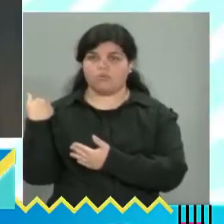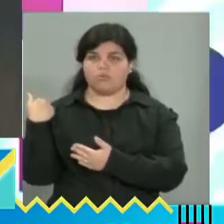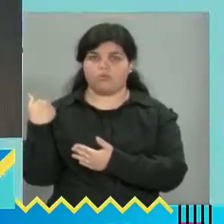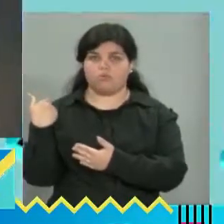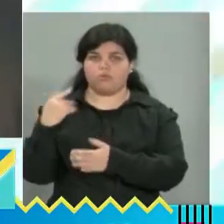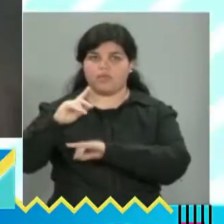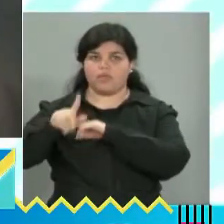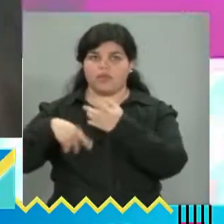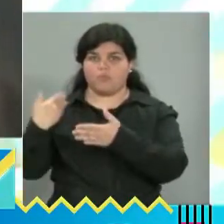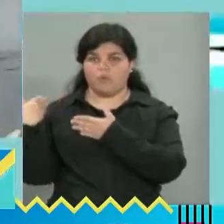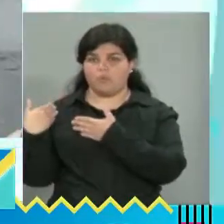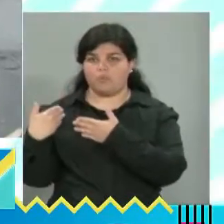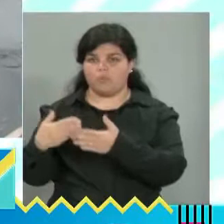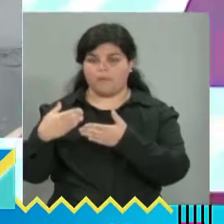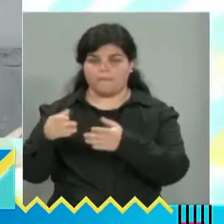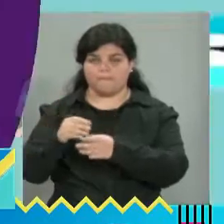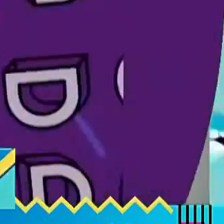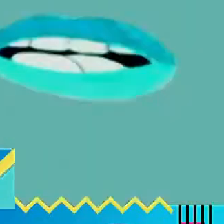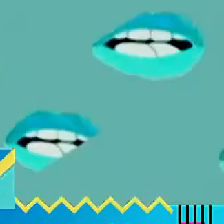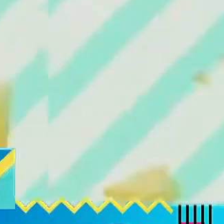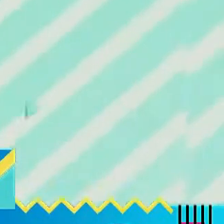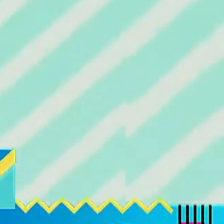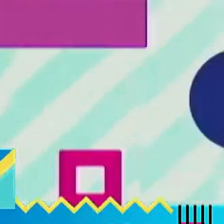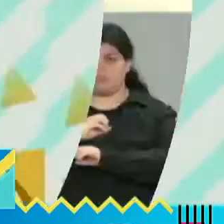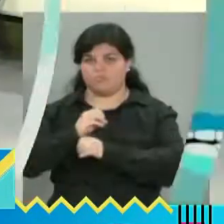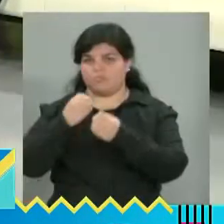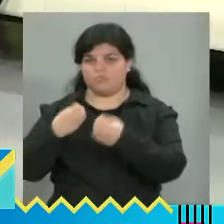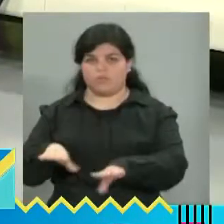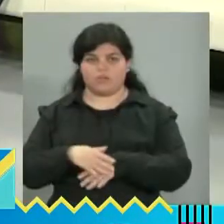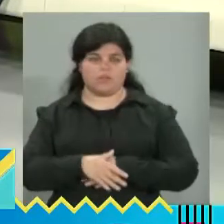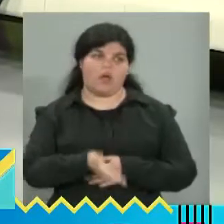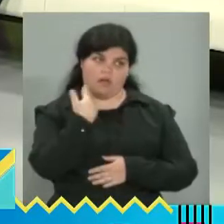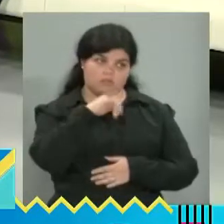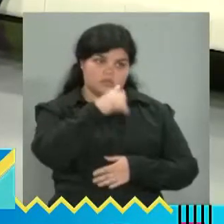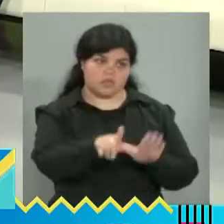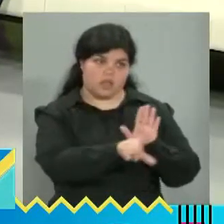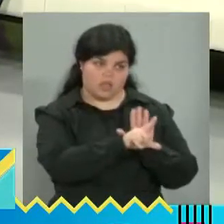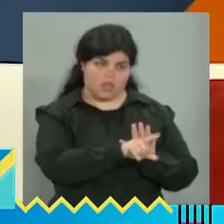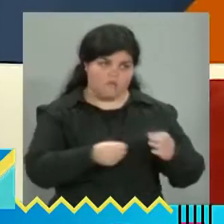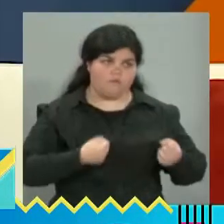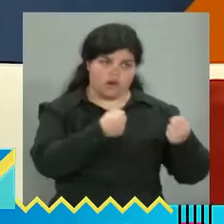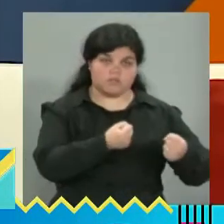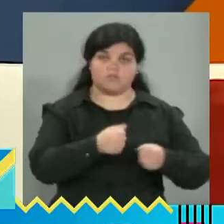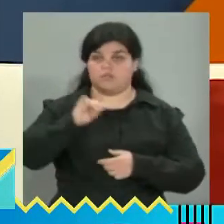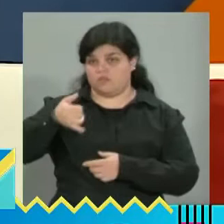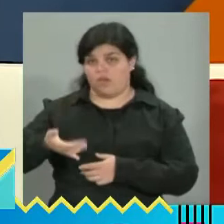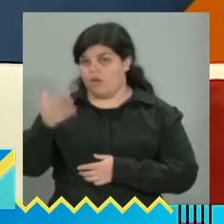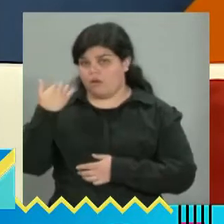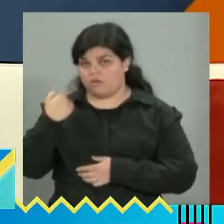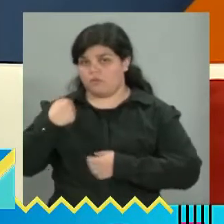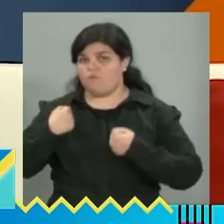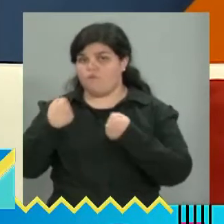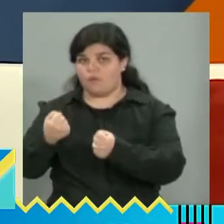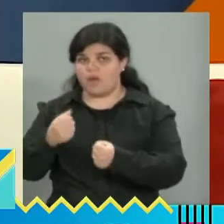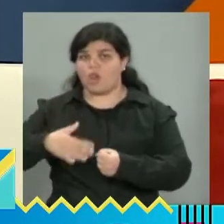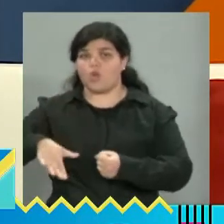Tuvo impacto al principio. Tuvo un gran impacto. Un gran impacto al principio cuando salió la ley. Incluso se le daba a los lugares que prohibían